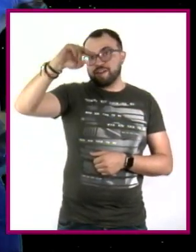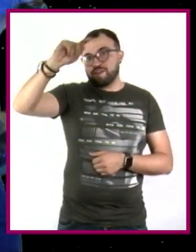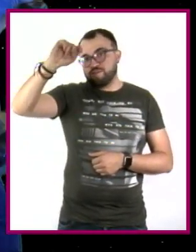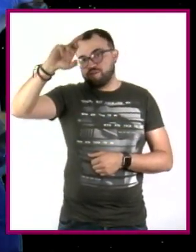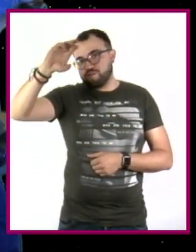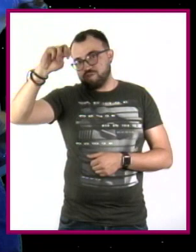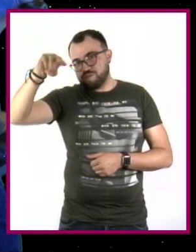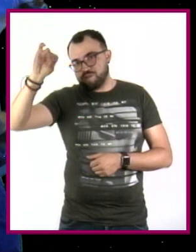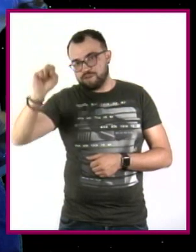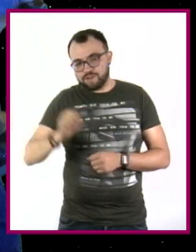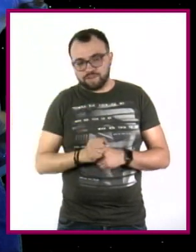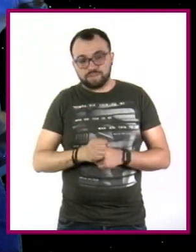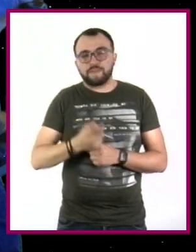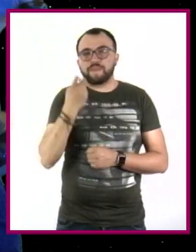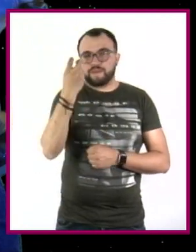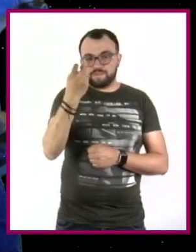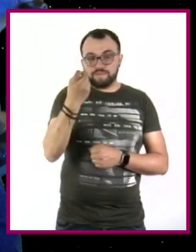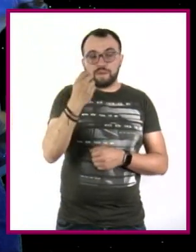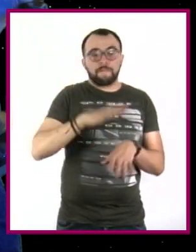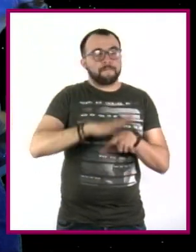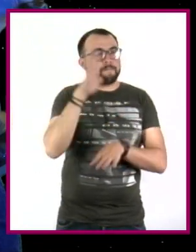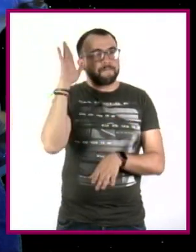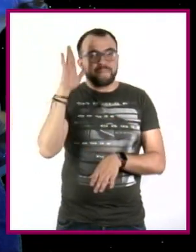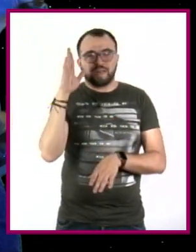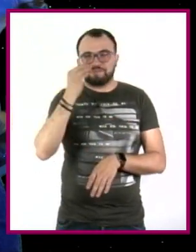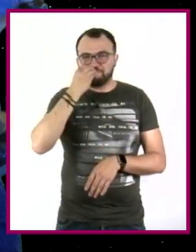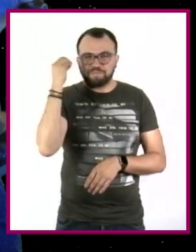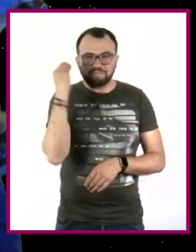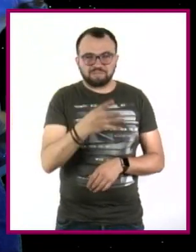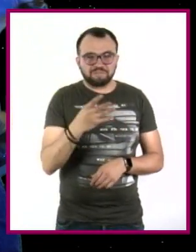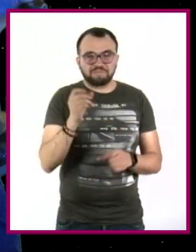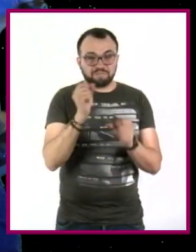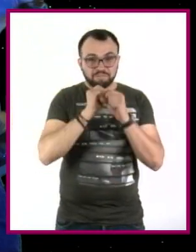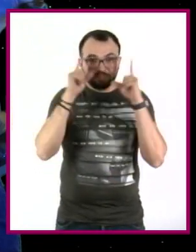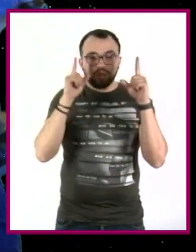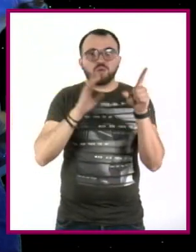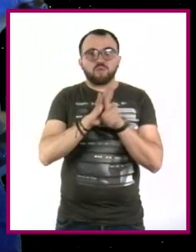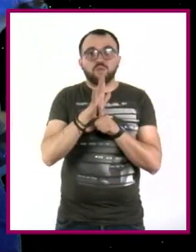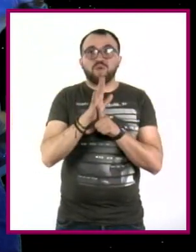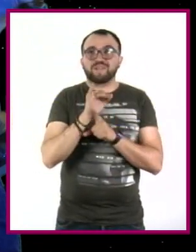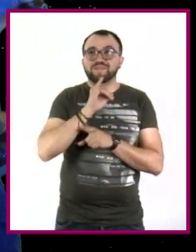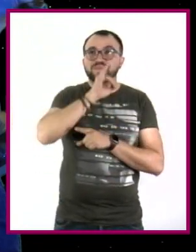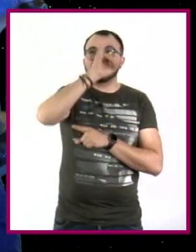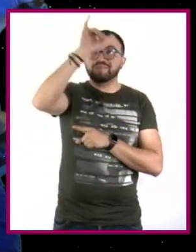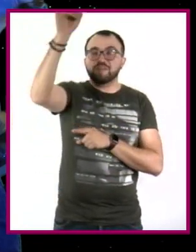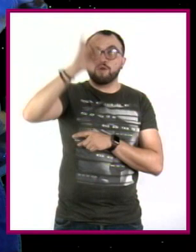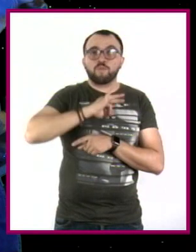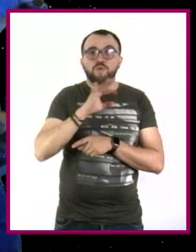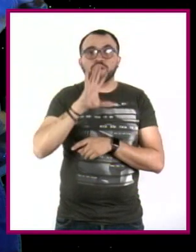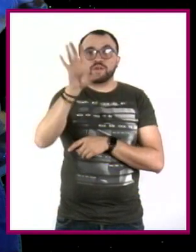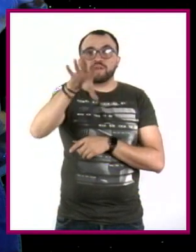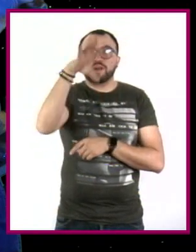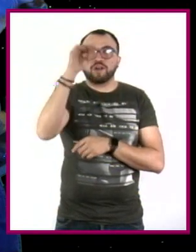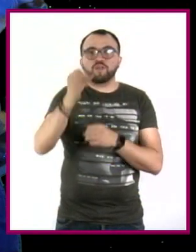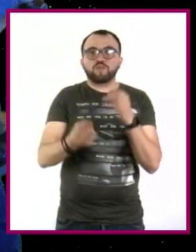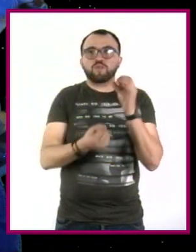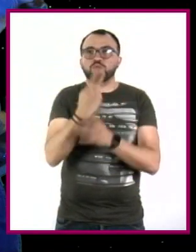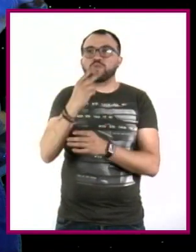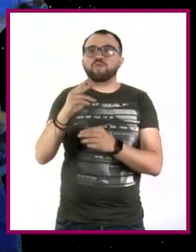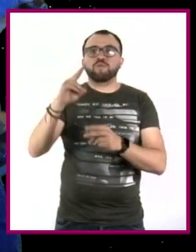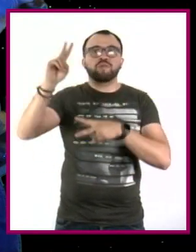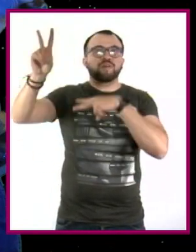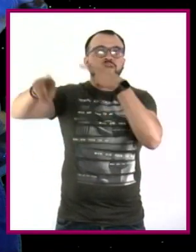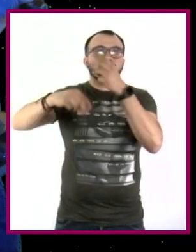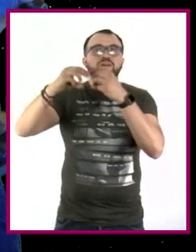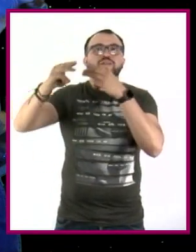Como de ficción, lo más impresionante es pensar en la lejana posibilidad de encontrar un antiuniverso,